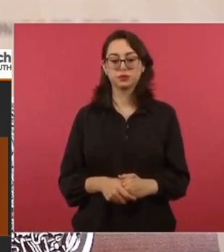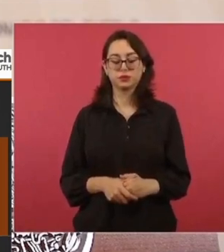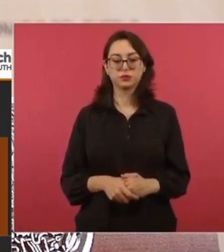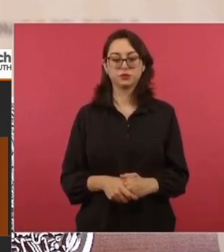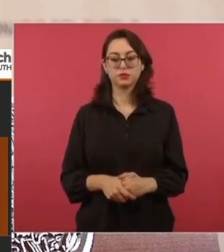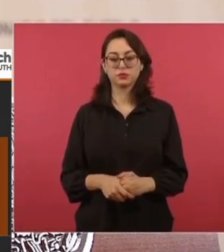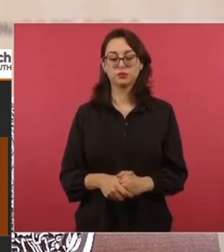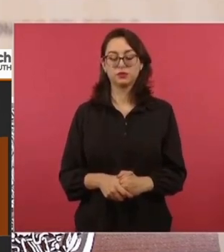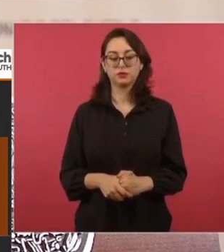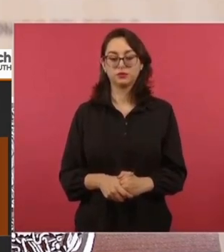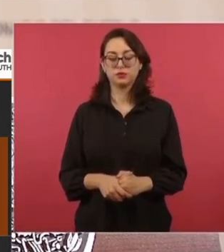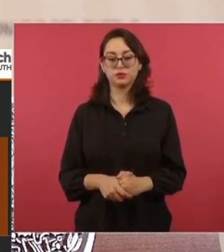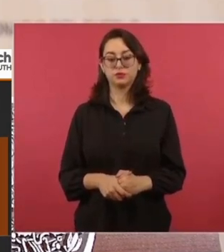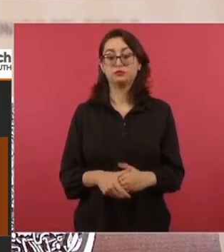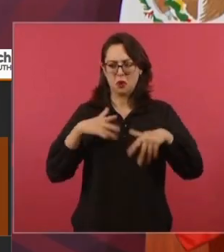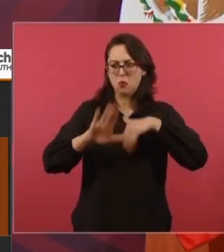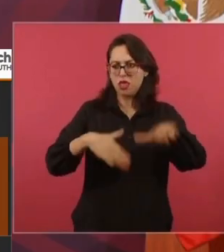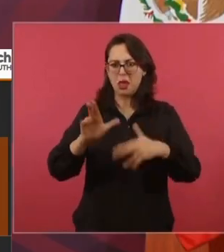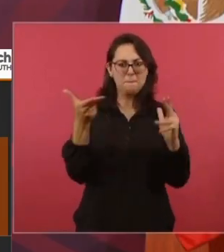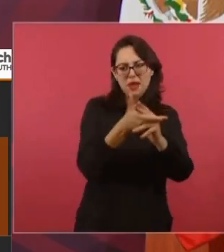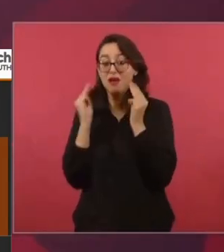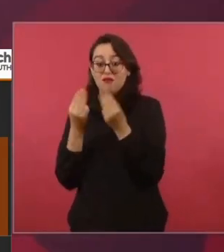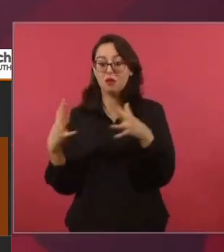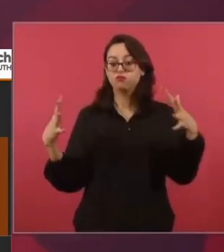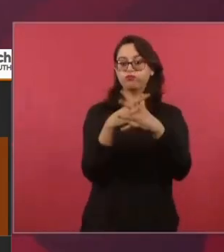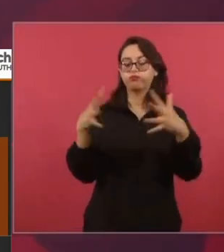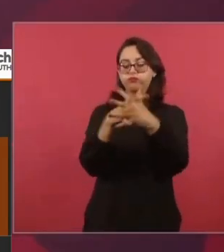75% es entre bandas de los